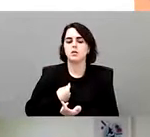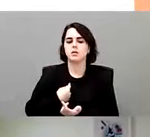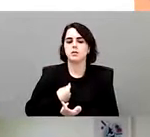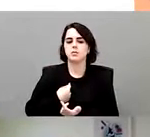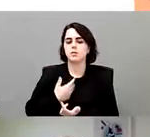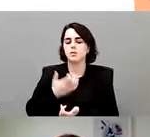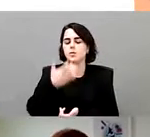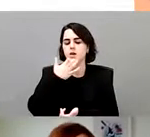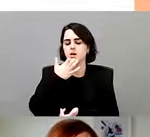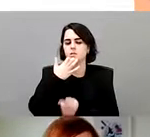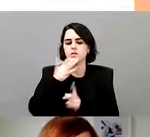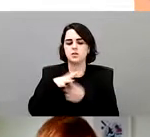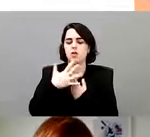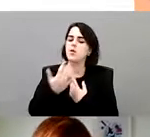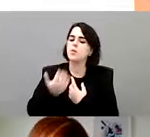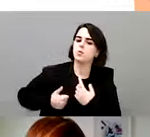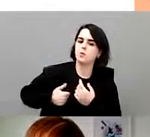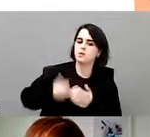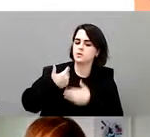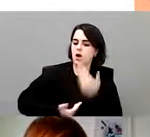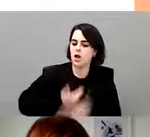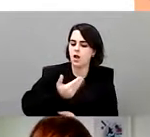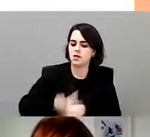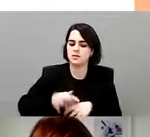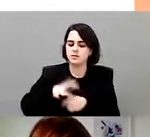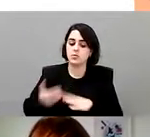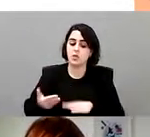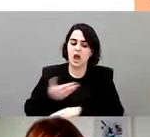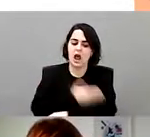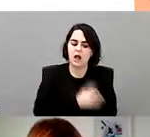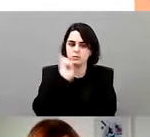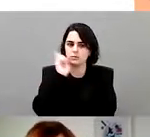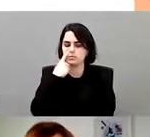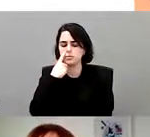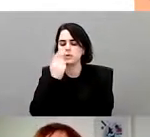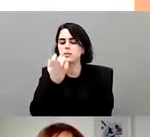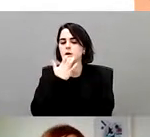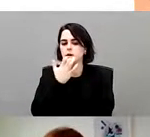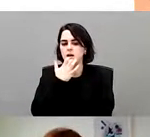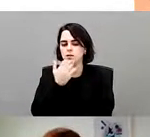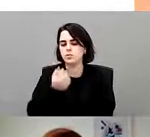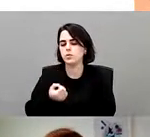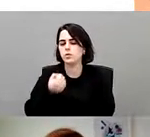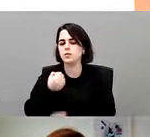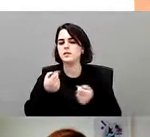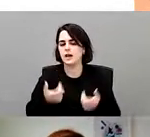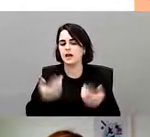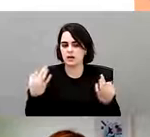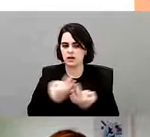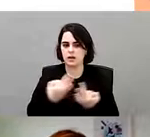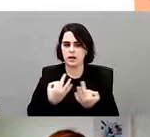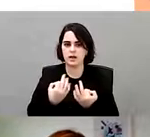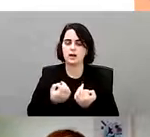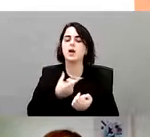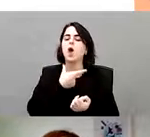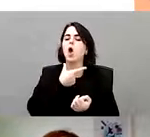cómo aprovechar los momentos cotidianos y anticipar situaciones, dándonos, por ejemplo, dándole a elegir